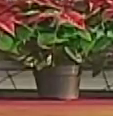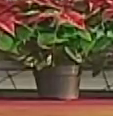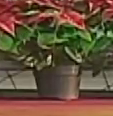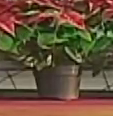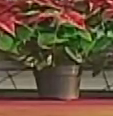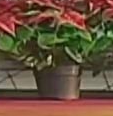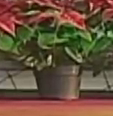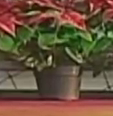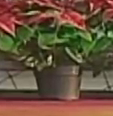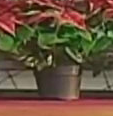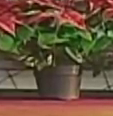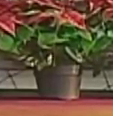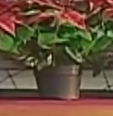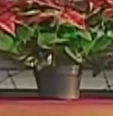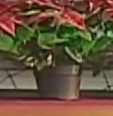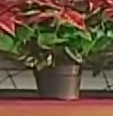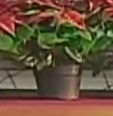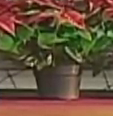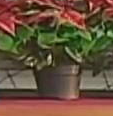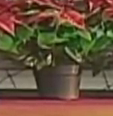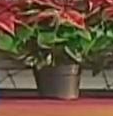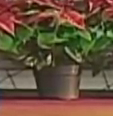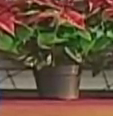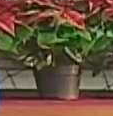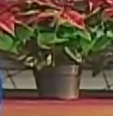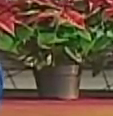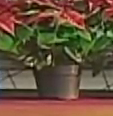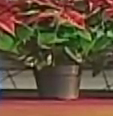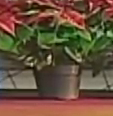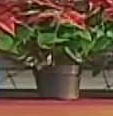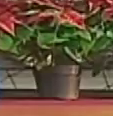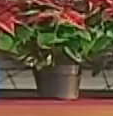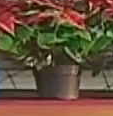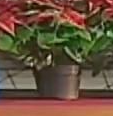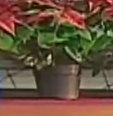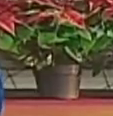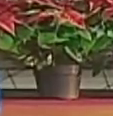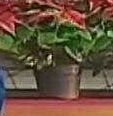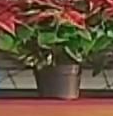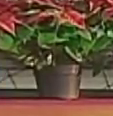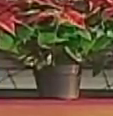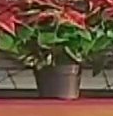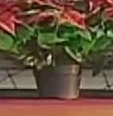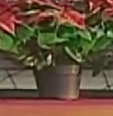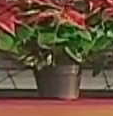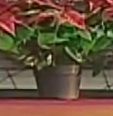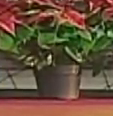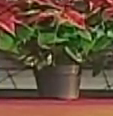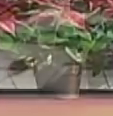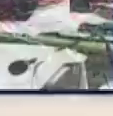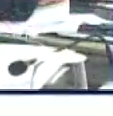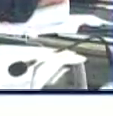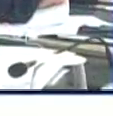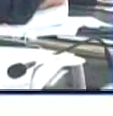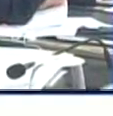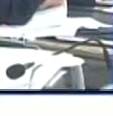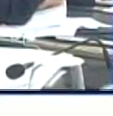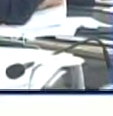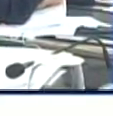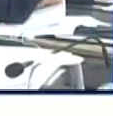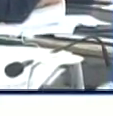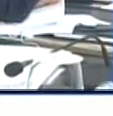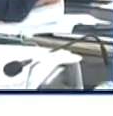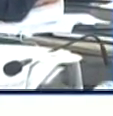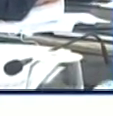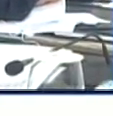Ellos quieren negociar. Yo les dije, bueno, vamos a dialogar para saber qué quieren negociar ustedes. Porque ellos quieren